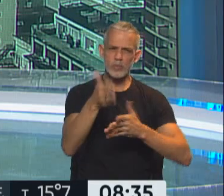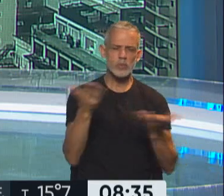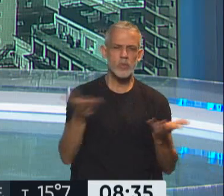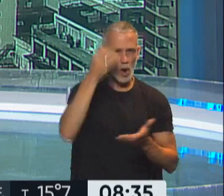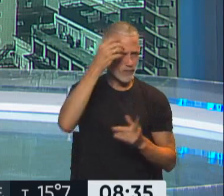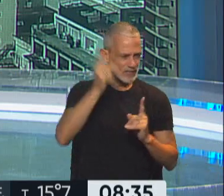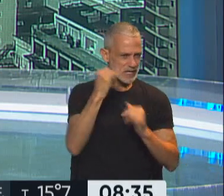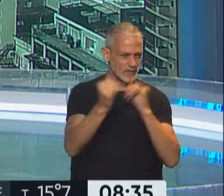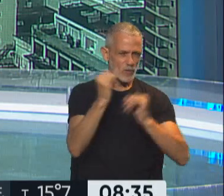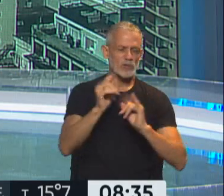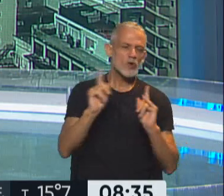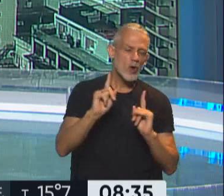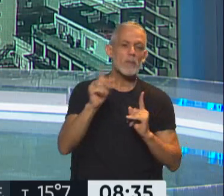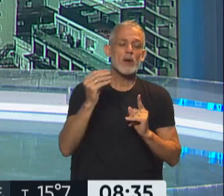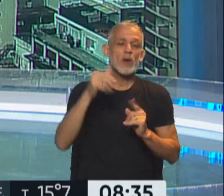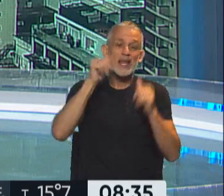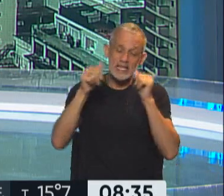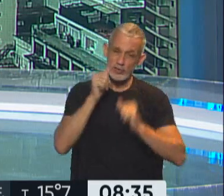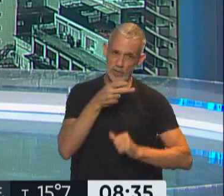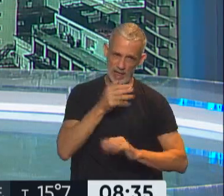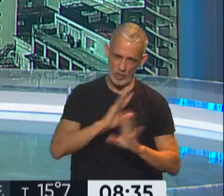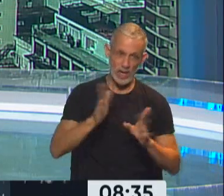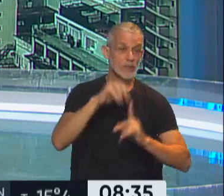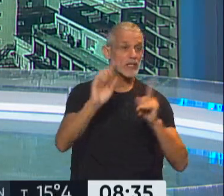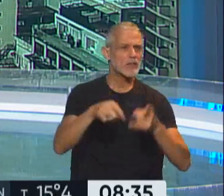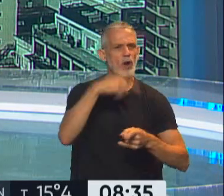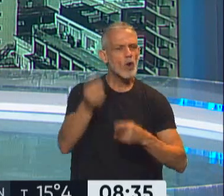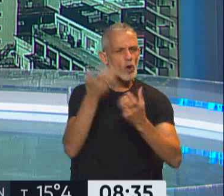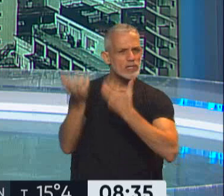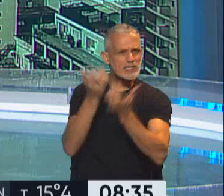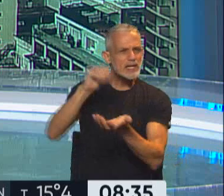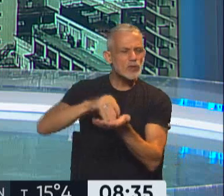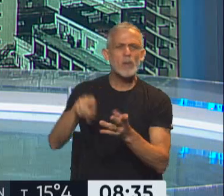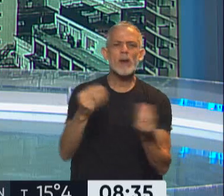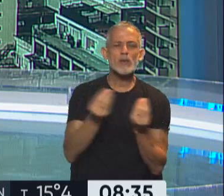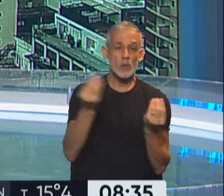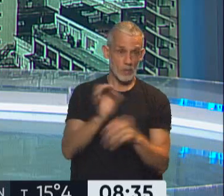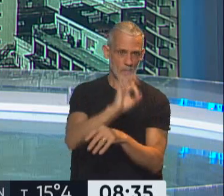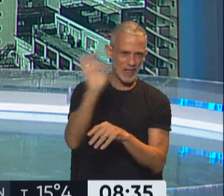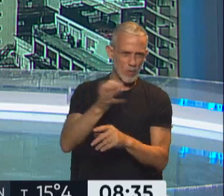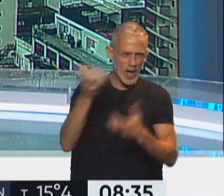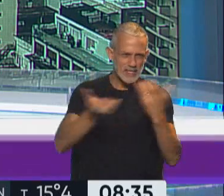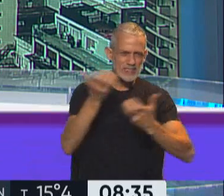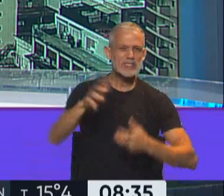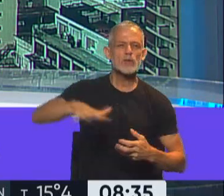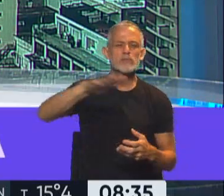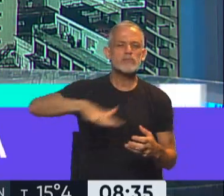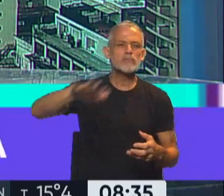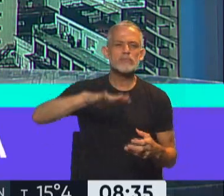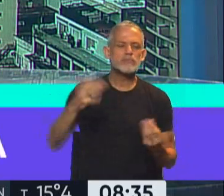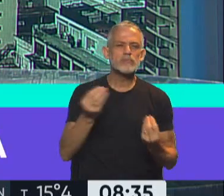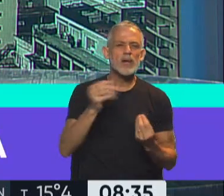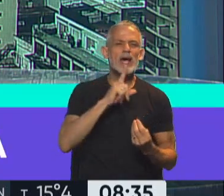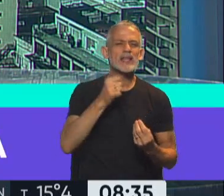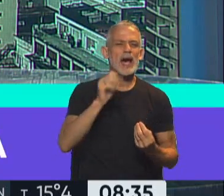no hay personas lesionadas pero también otro incendio se registró durante esta madrugada fue en la localidad bonaerense de la